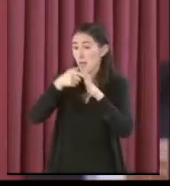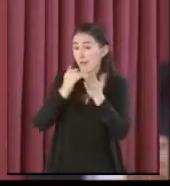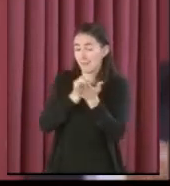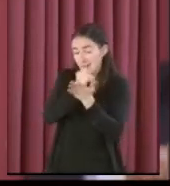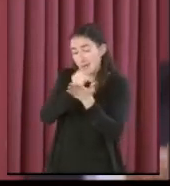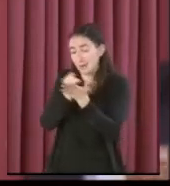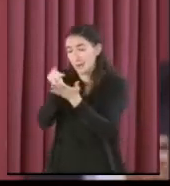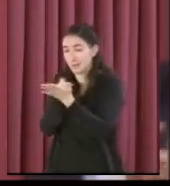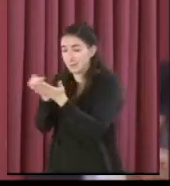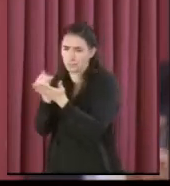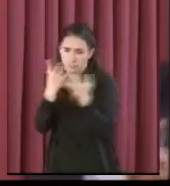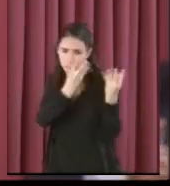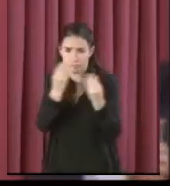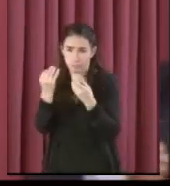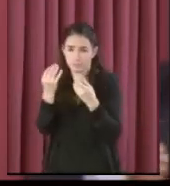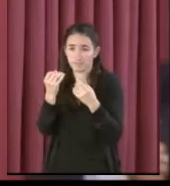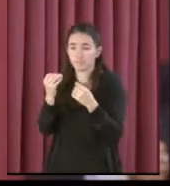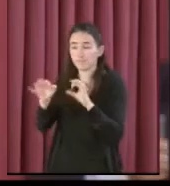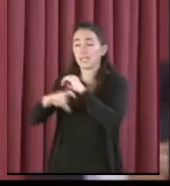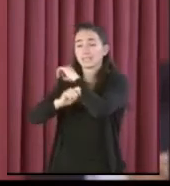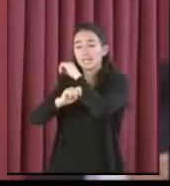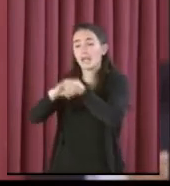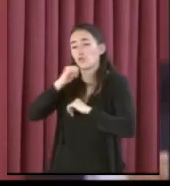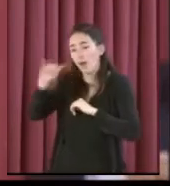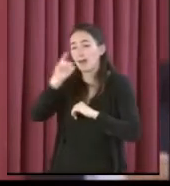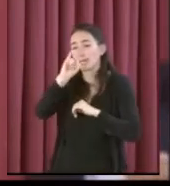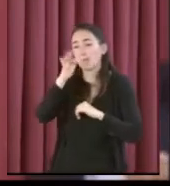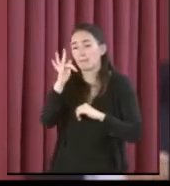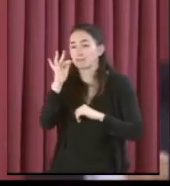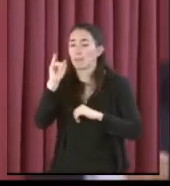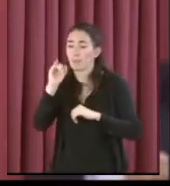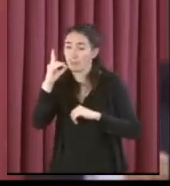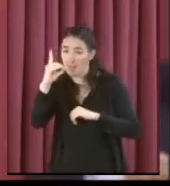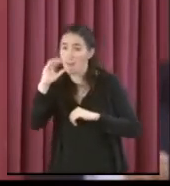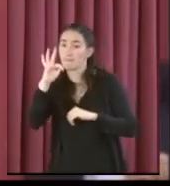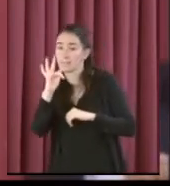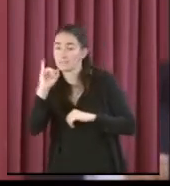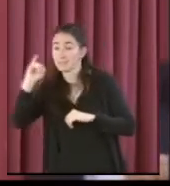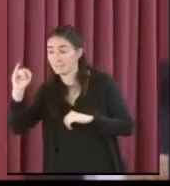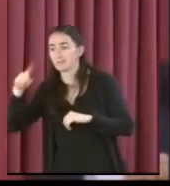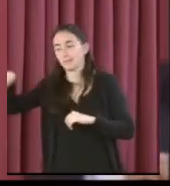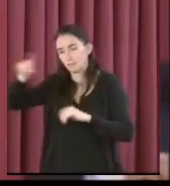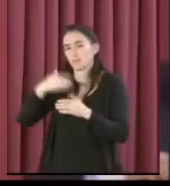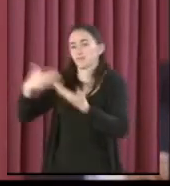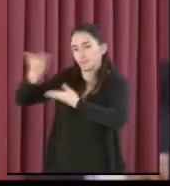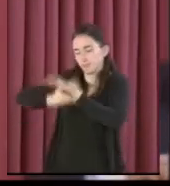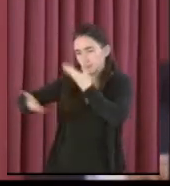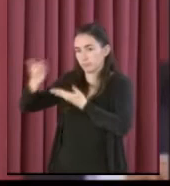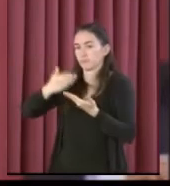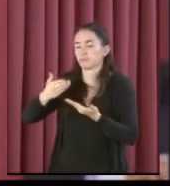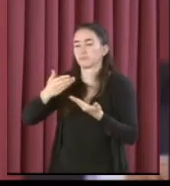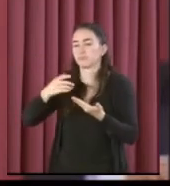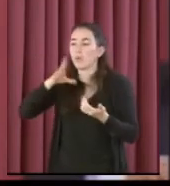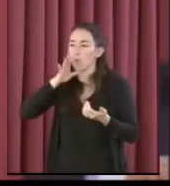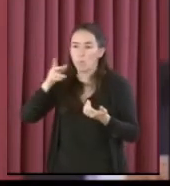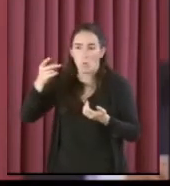coordinado con la estrategia riojana de I+D+I y el programa Marco Horizonte 2020, muy importante porque aglutina la